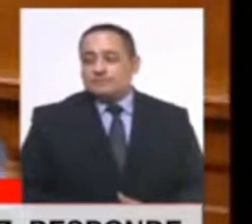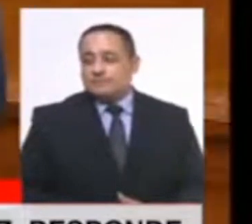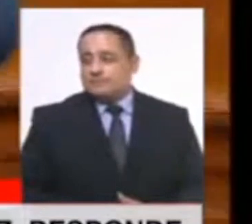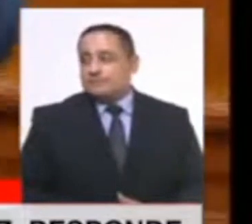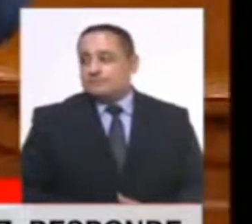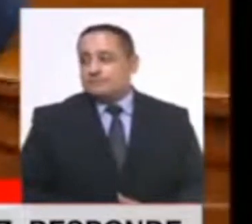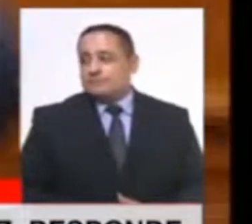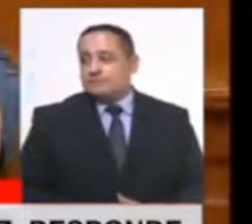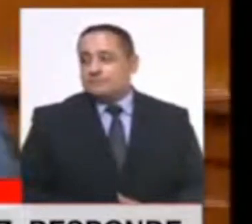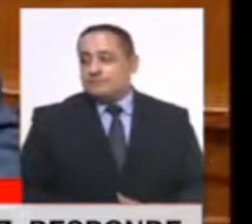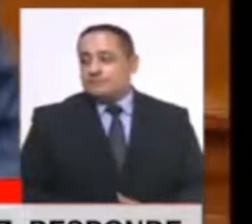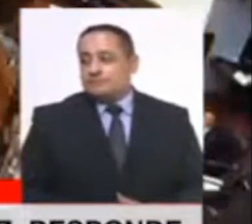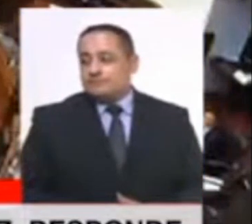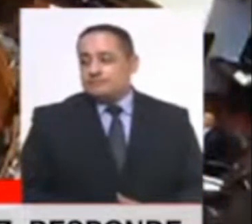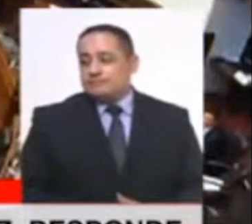Tranquilo.